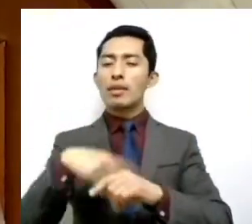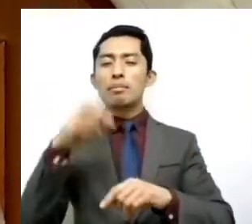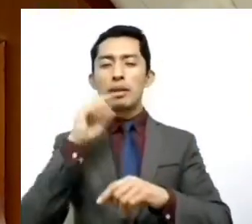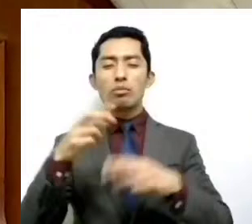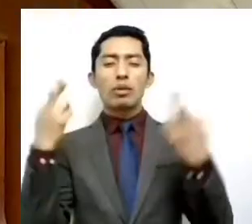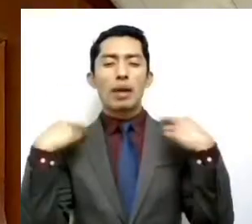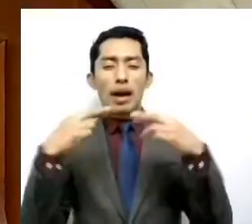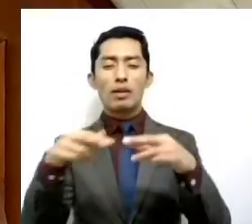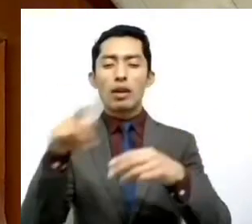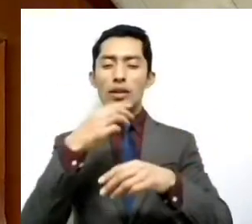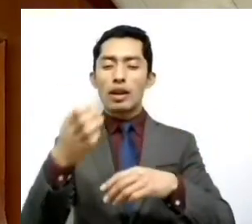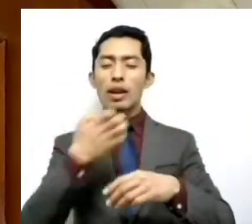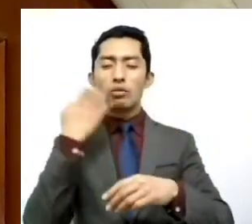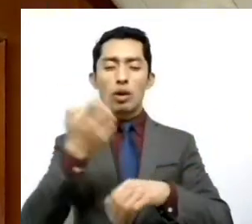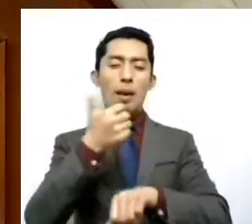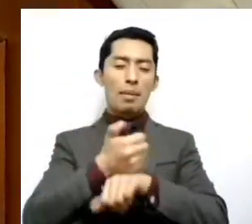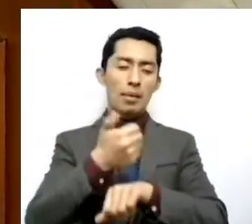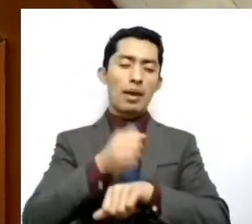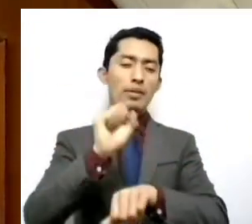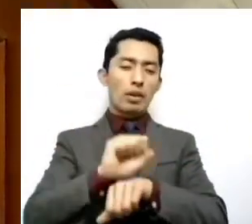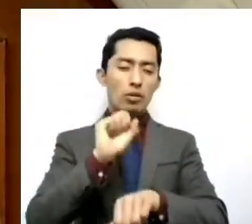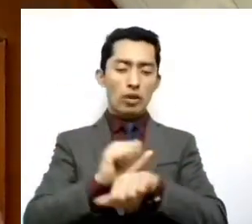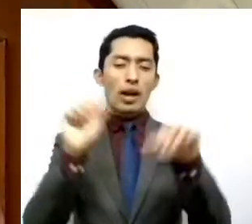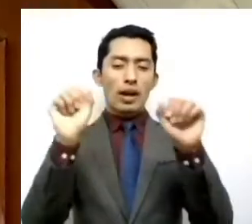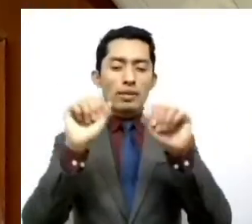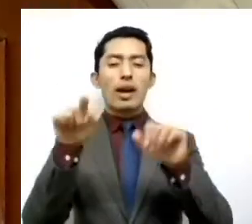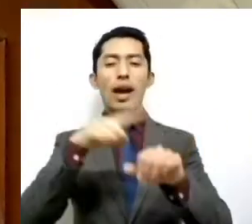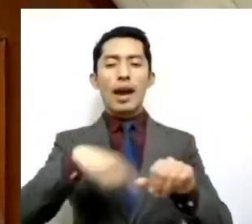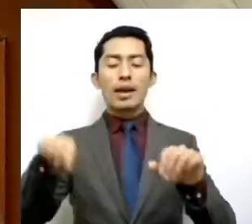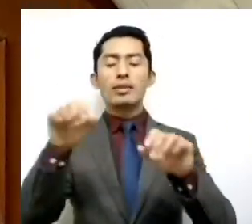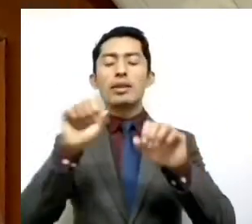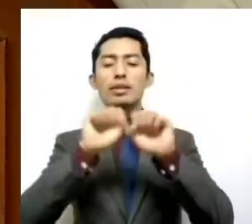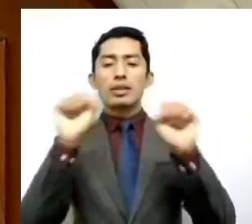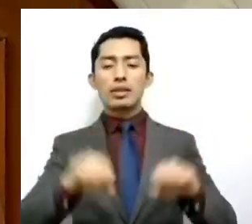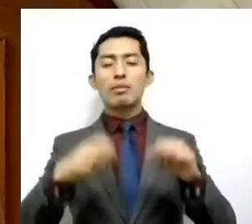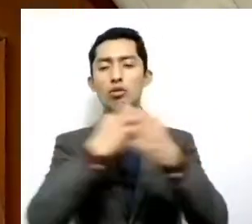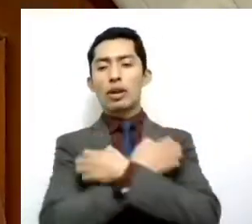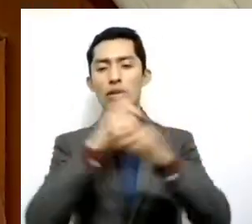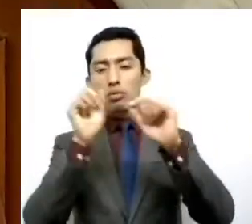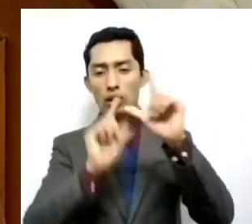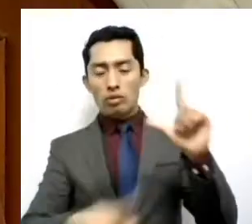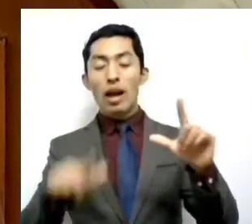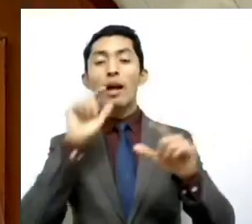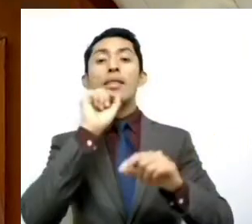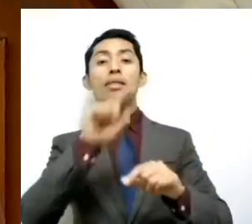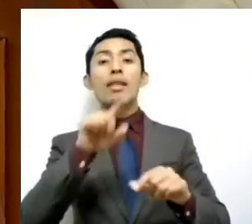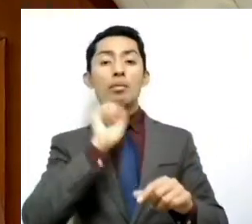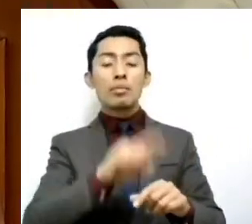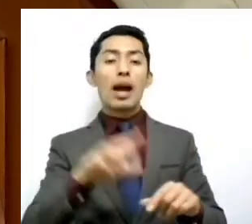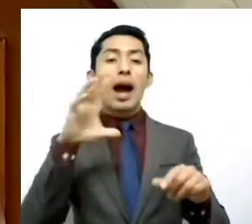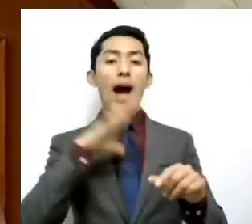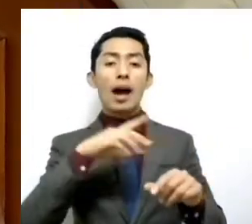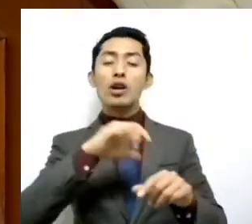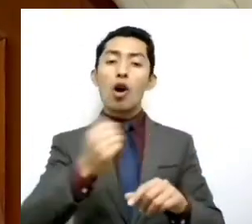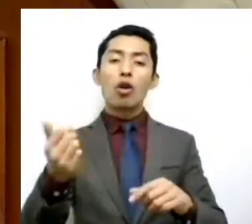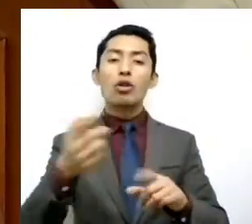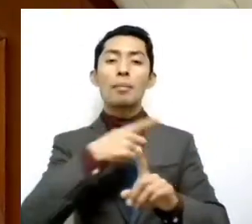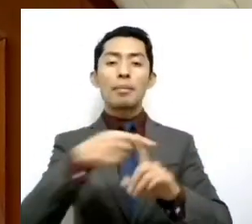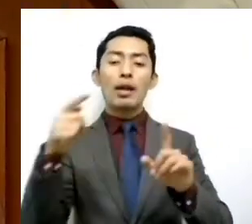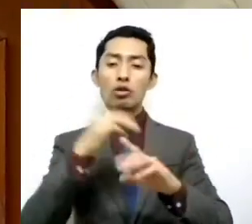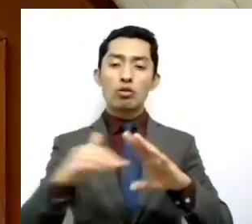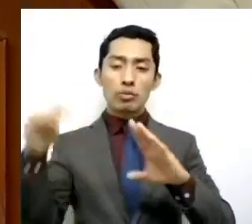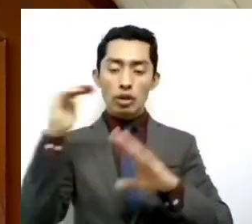educación básica del Sistema Educativo Nacional, así como aquellos de los tipos medio, superior y